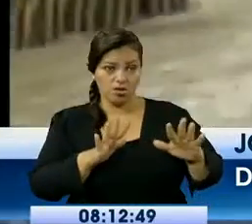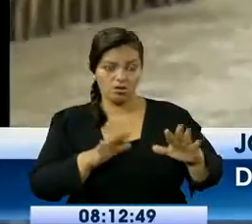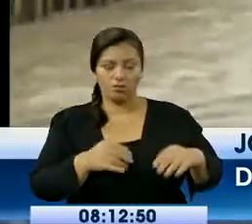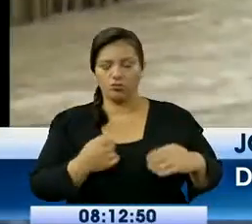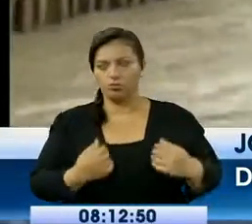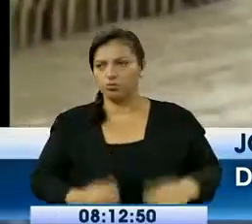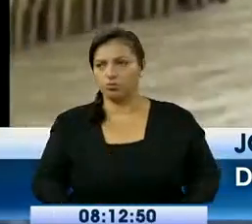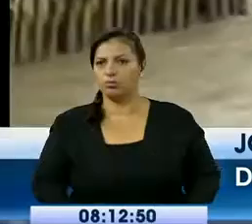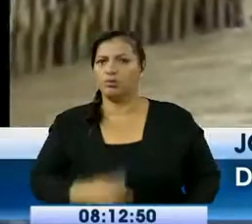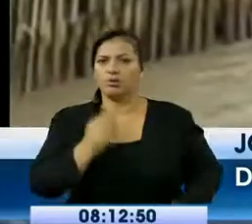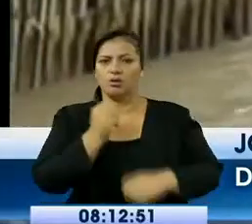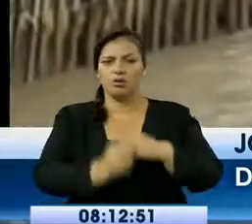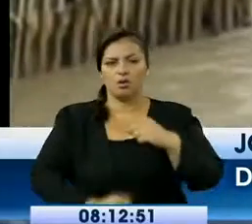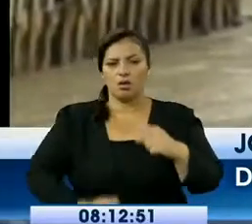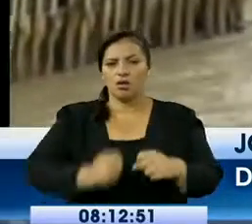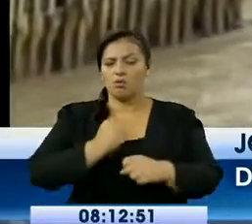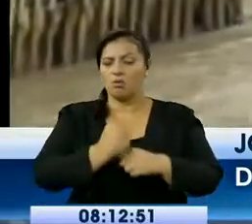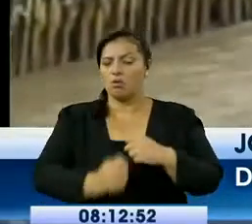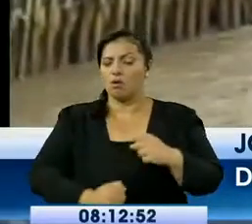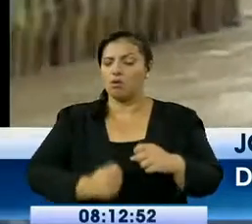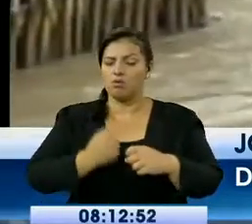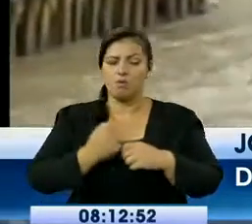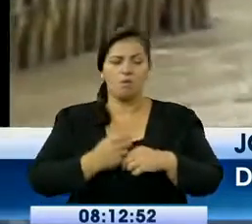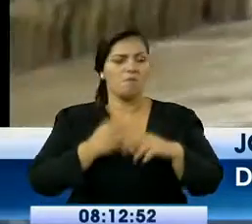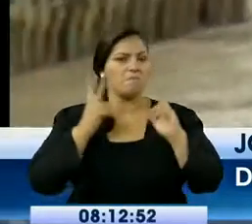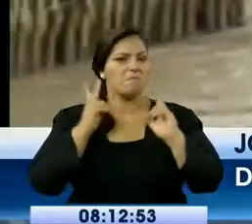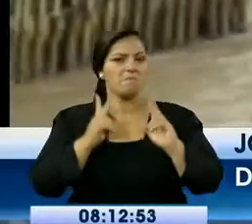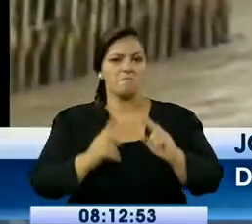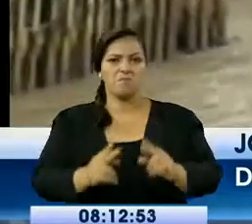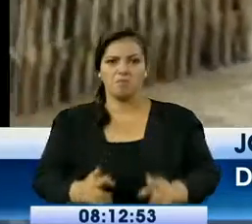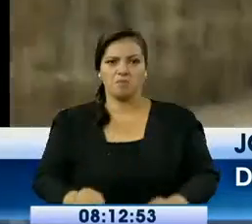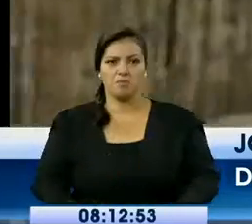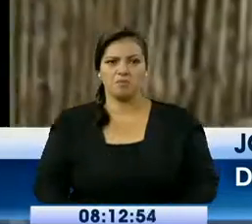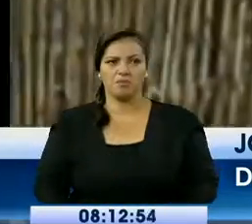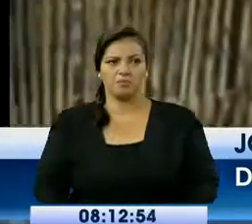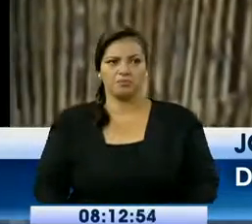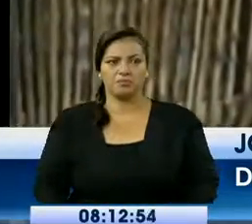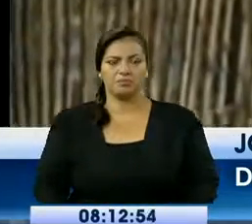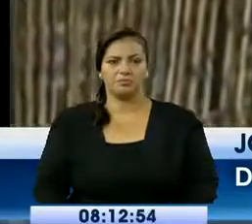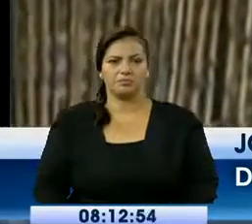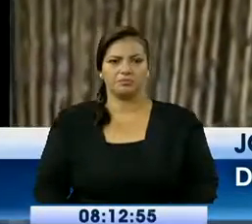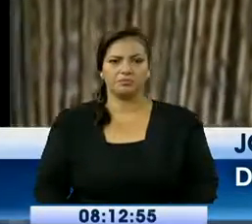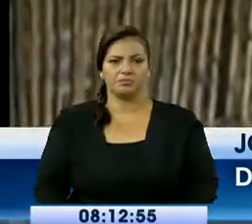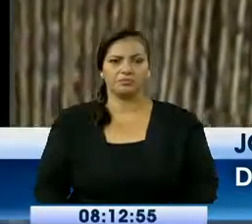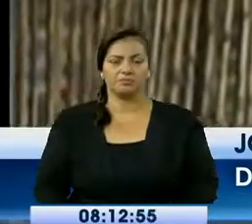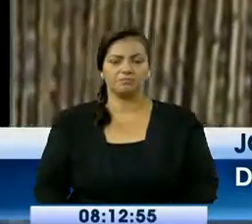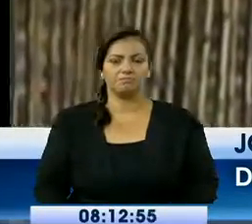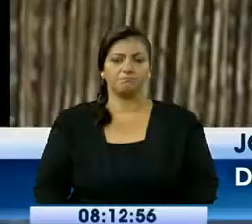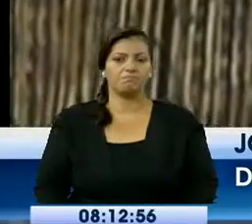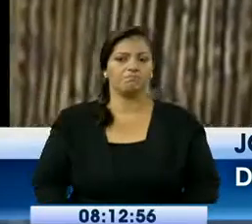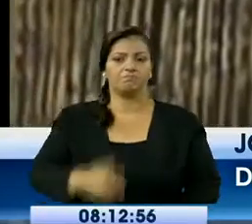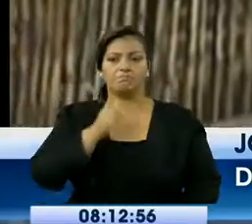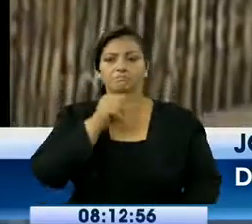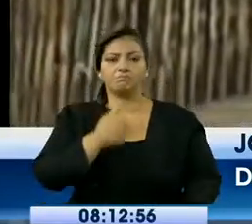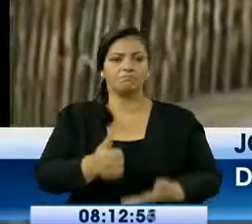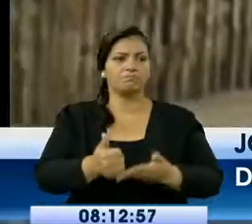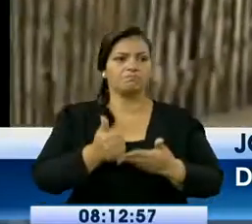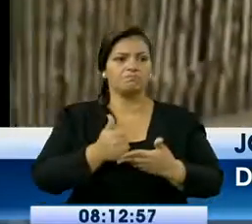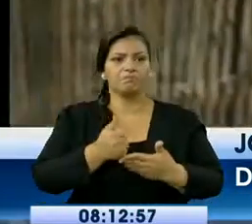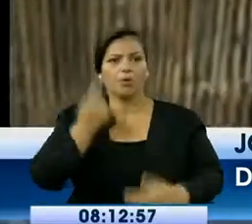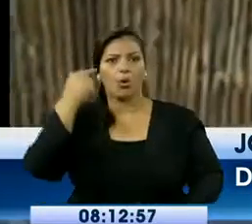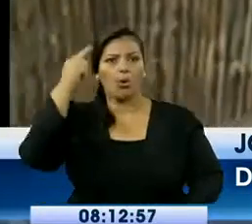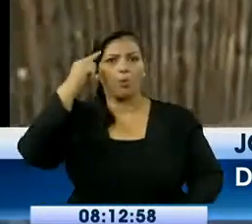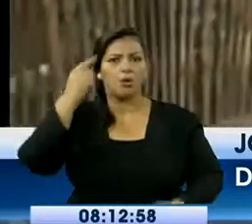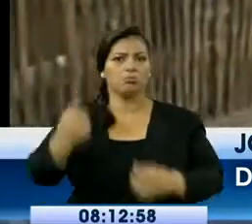días, los años que son de la lluvia son ríos aquí. Yo no sé, pero aquí no hacen nada, no sé dónde está el